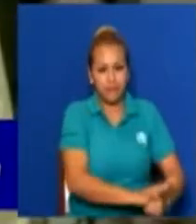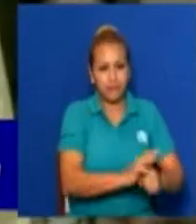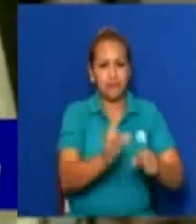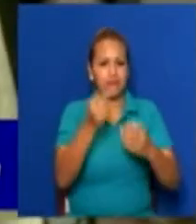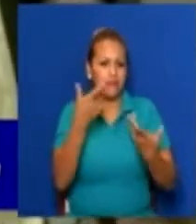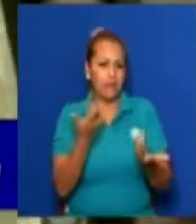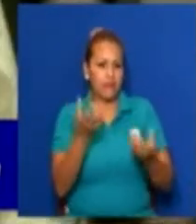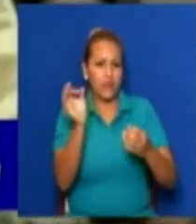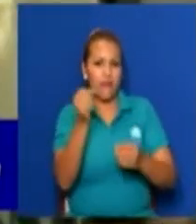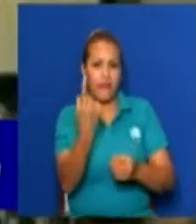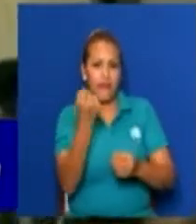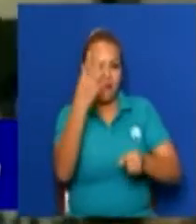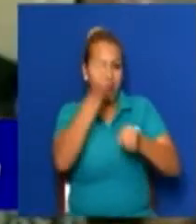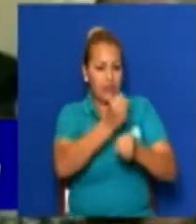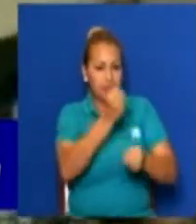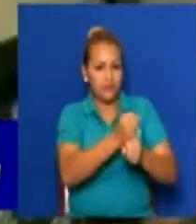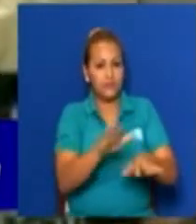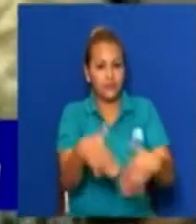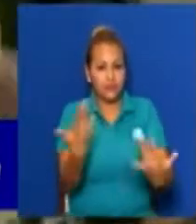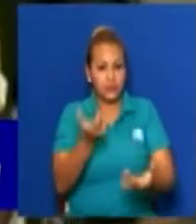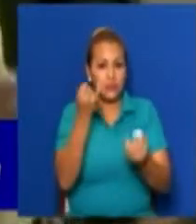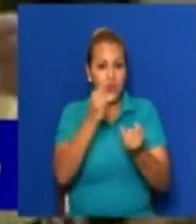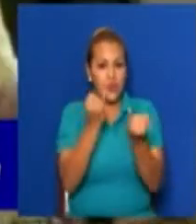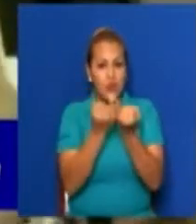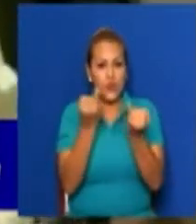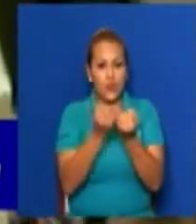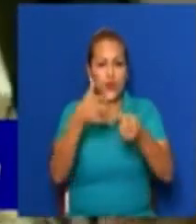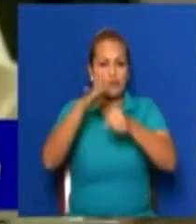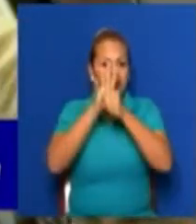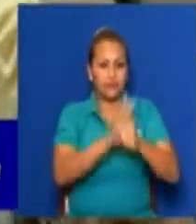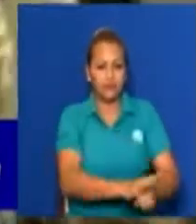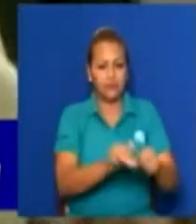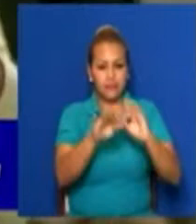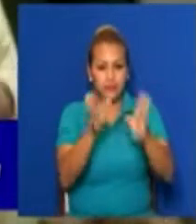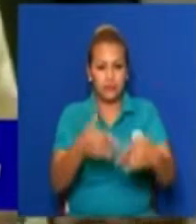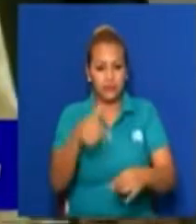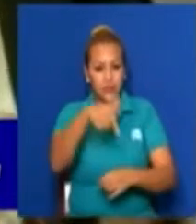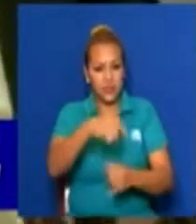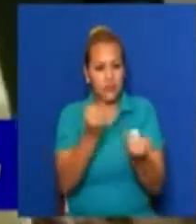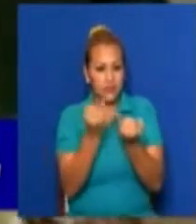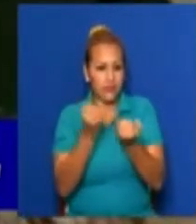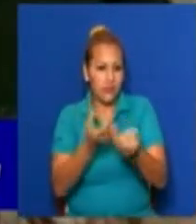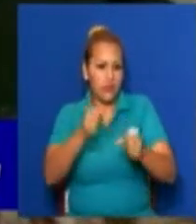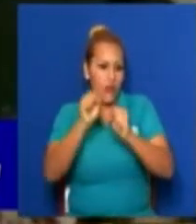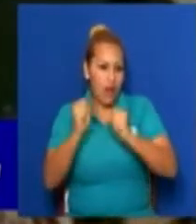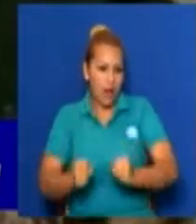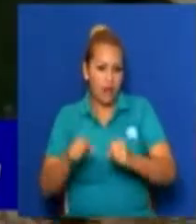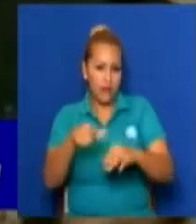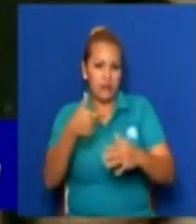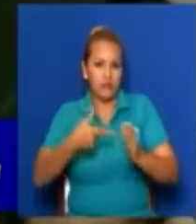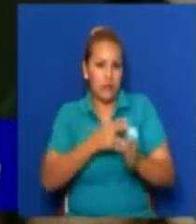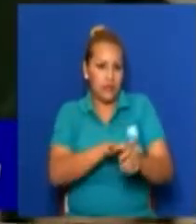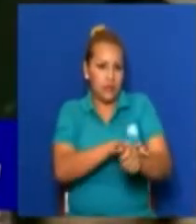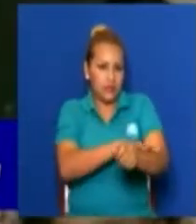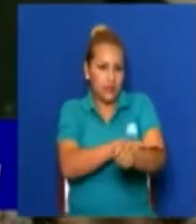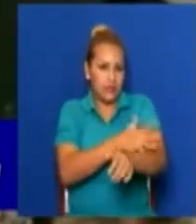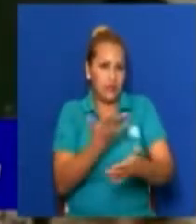discriminadas. Esa discriminación es una discriminación a nosotros mismos.